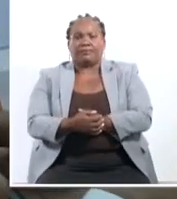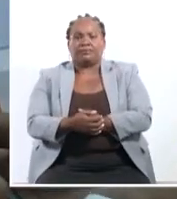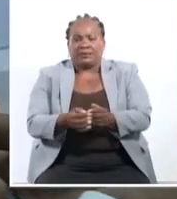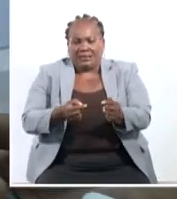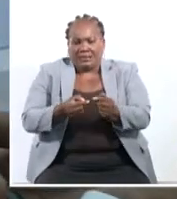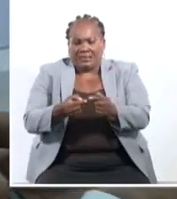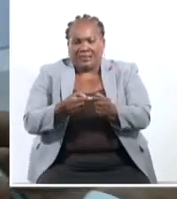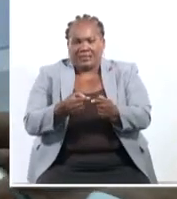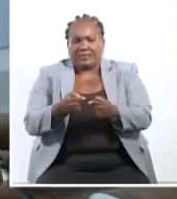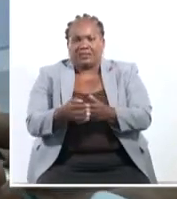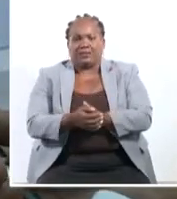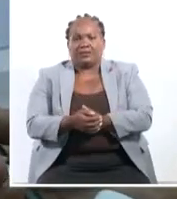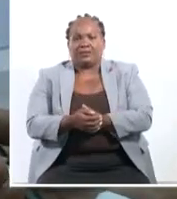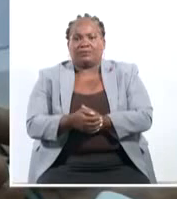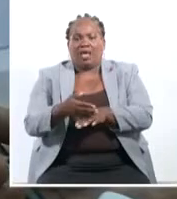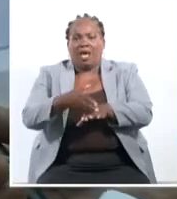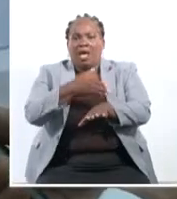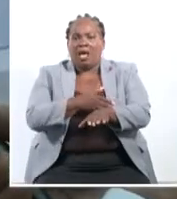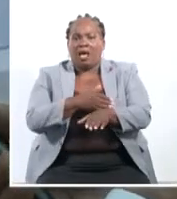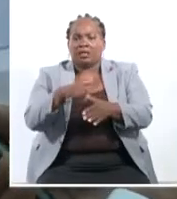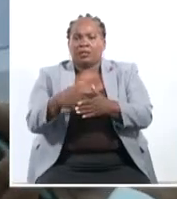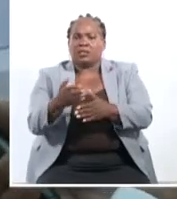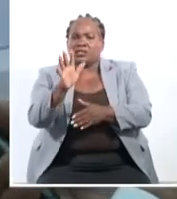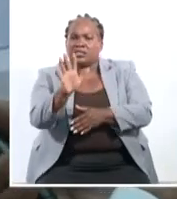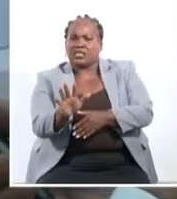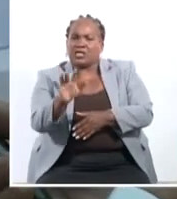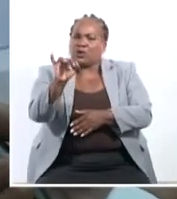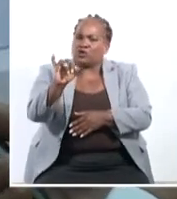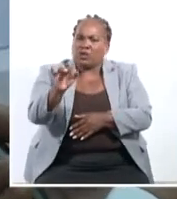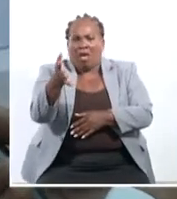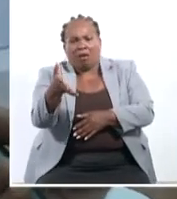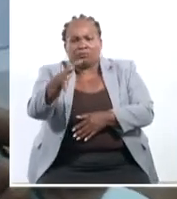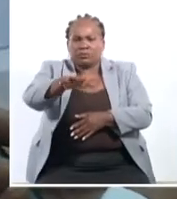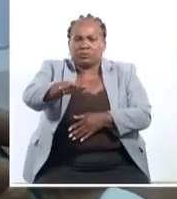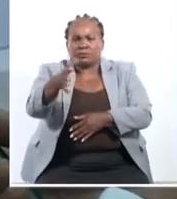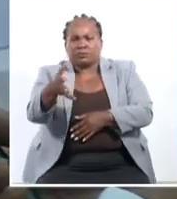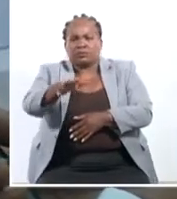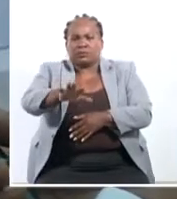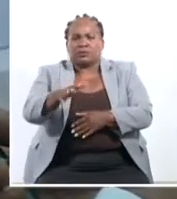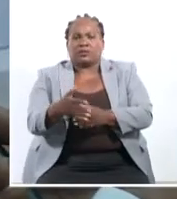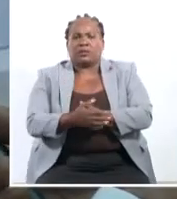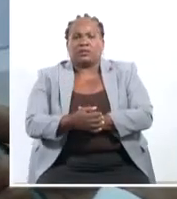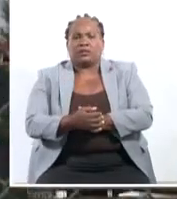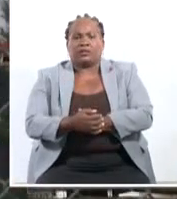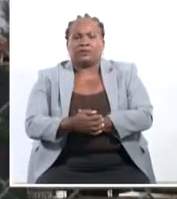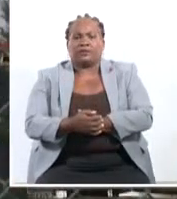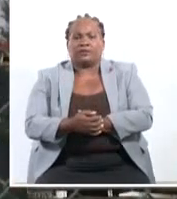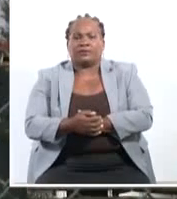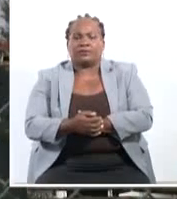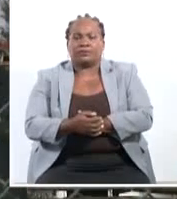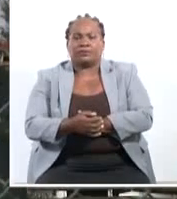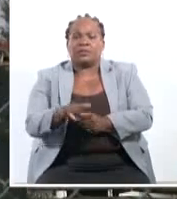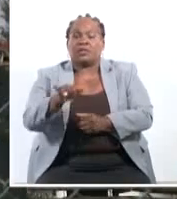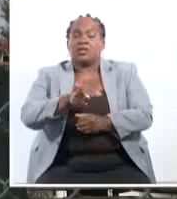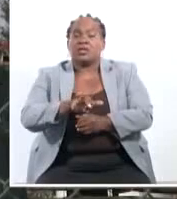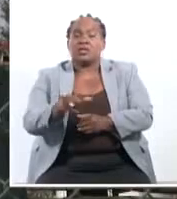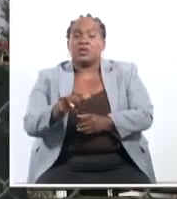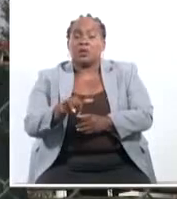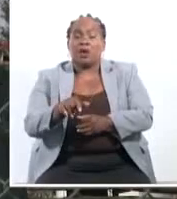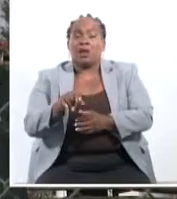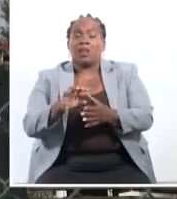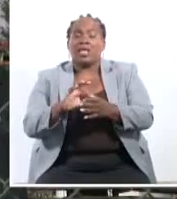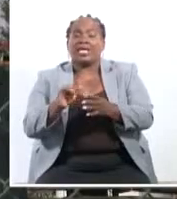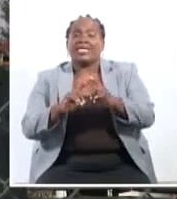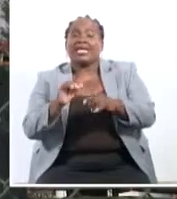próximamente, entre el día 5 o día 6 aproximadamente, ya se nos debe incorporar al sistema. También tenemos Vitera, tenemos la unidad número 4,